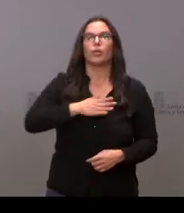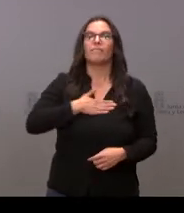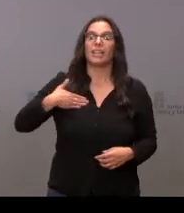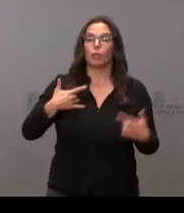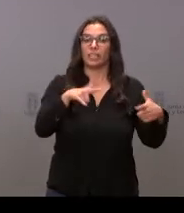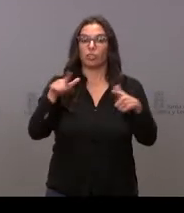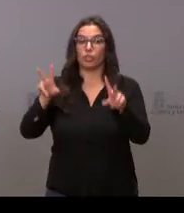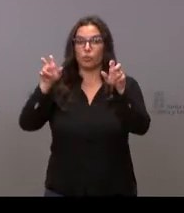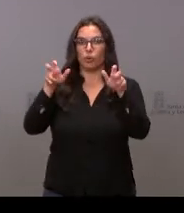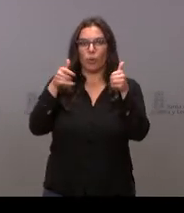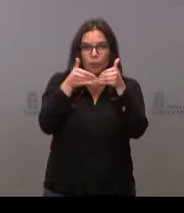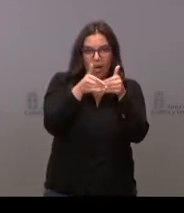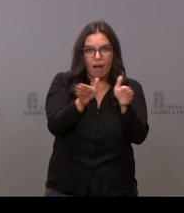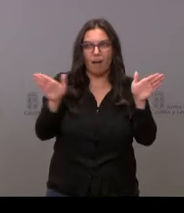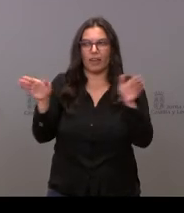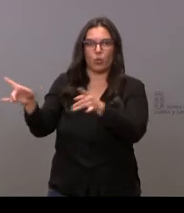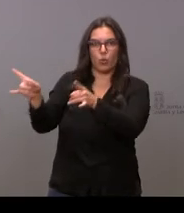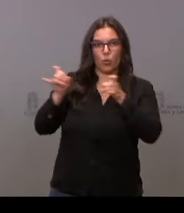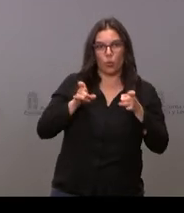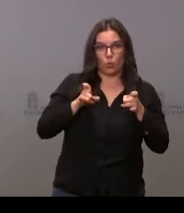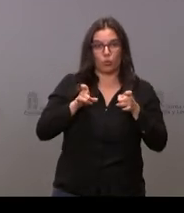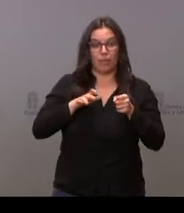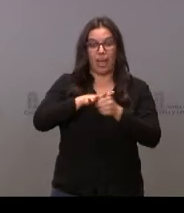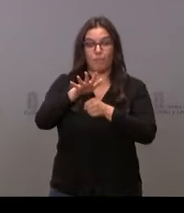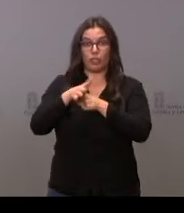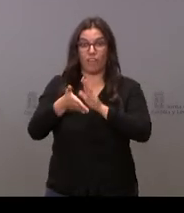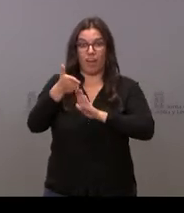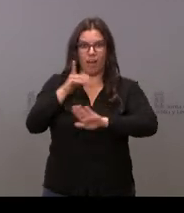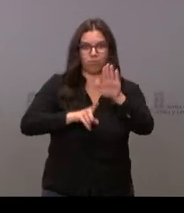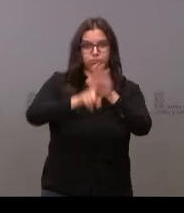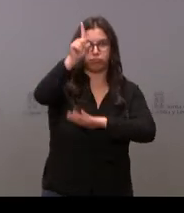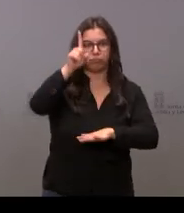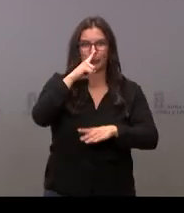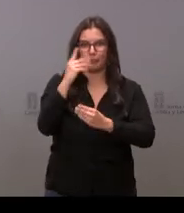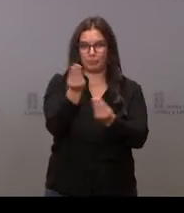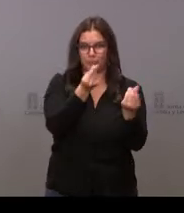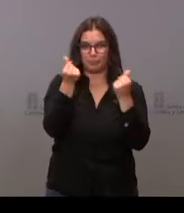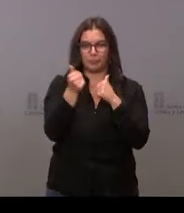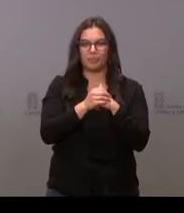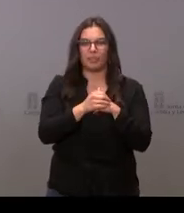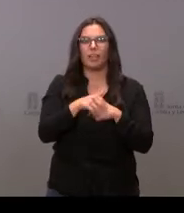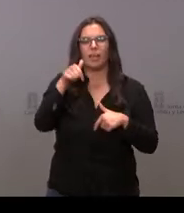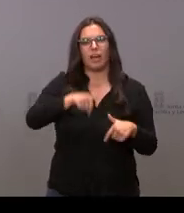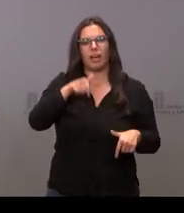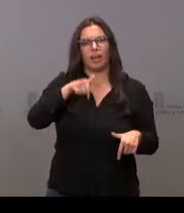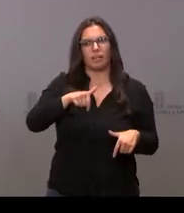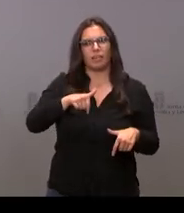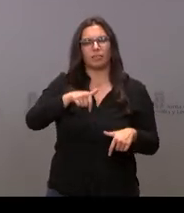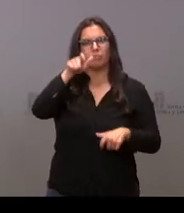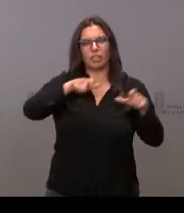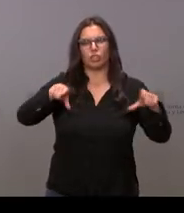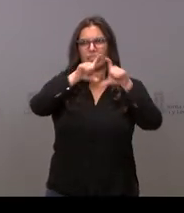sectores con mercados emergentes aquí hay buenos y grandes empresarios